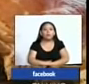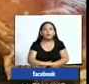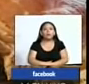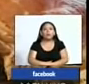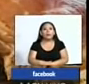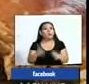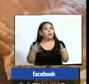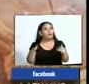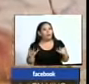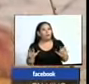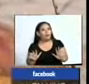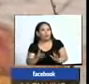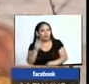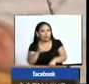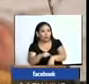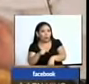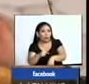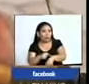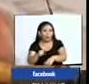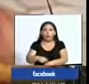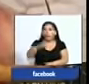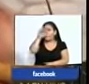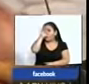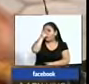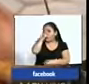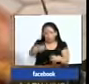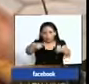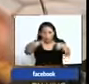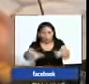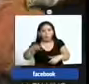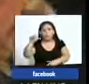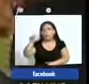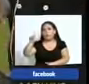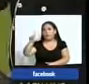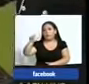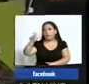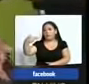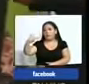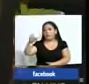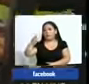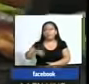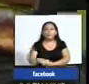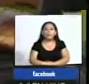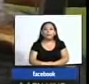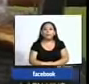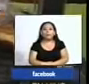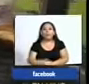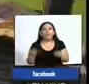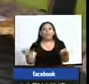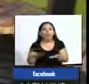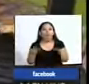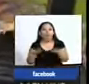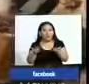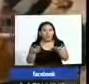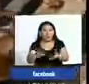Llegó la hora. El cerdo laucha está listo. Procede a cortar las deliciosas